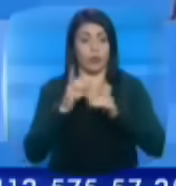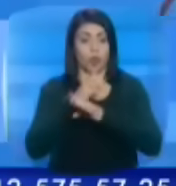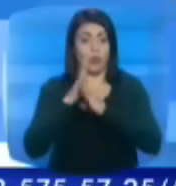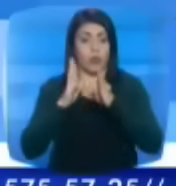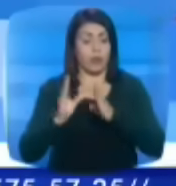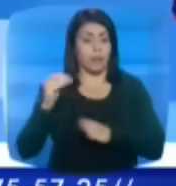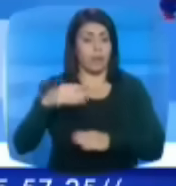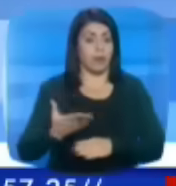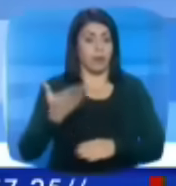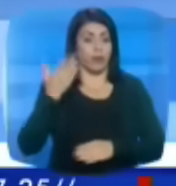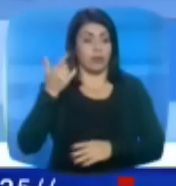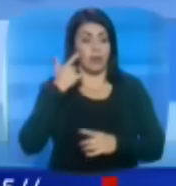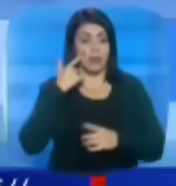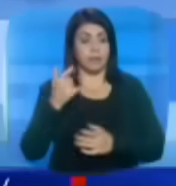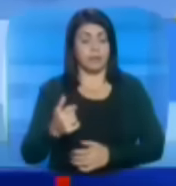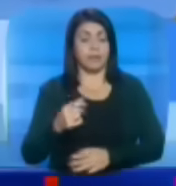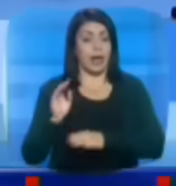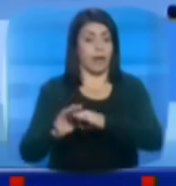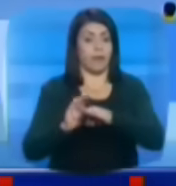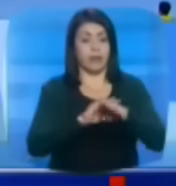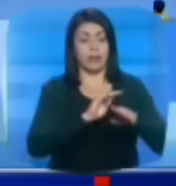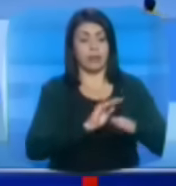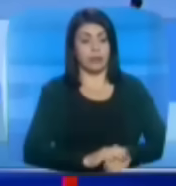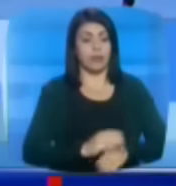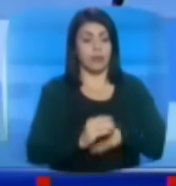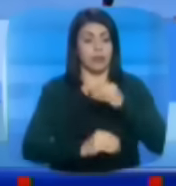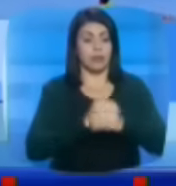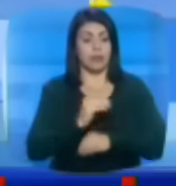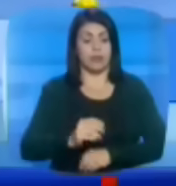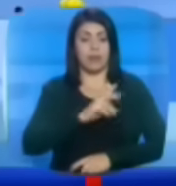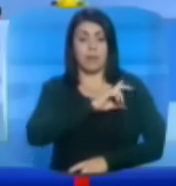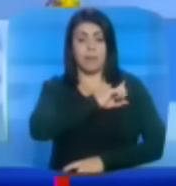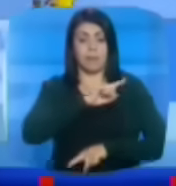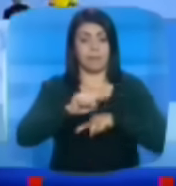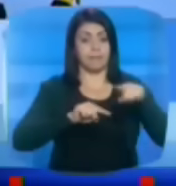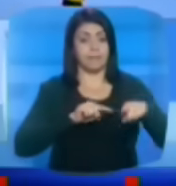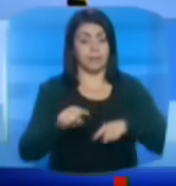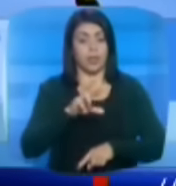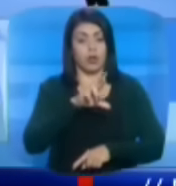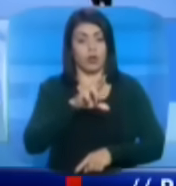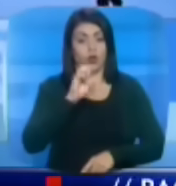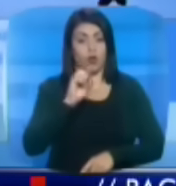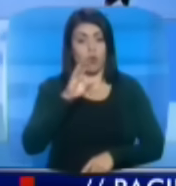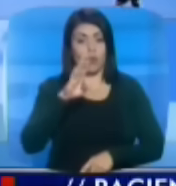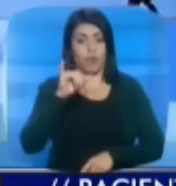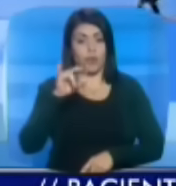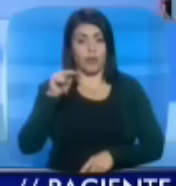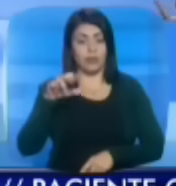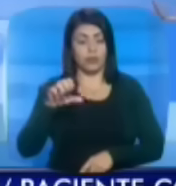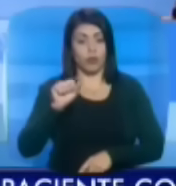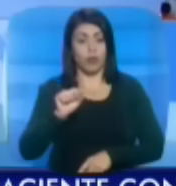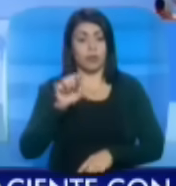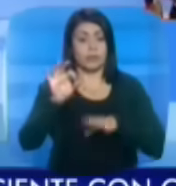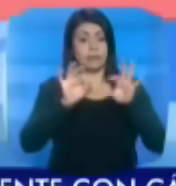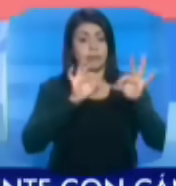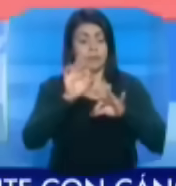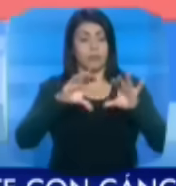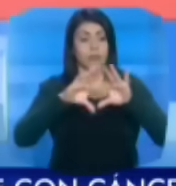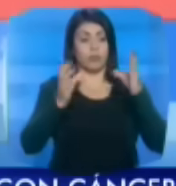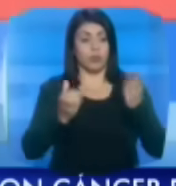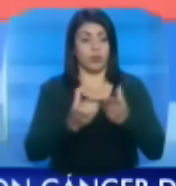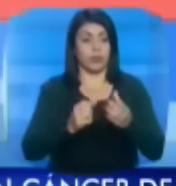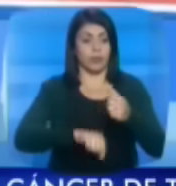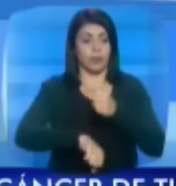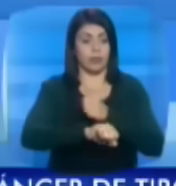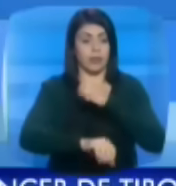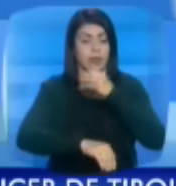jugadores destacados en la convocatoria de los dirigidos por Robinson Romero, tras una exitosa participación de la selección venezolana en el Mundial de